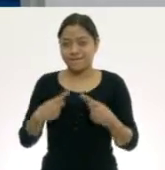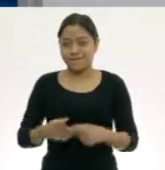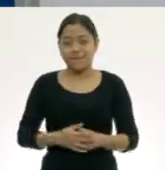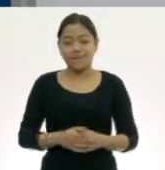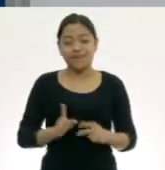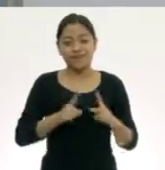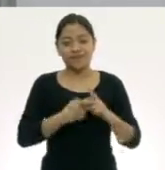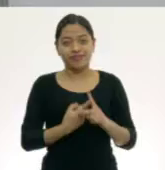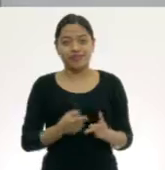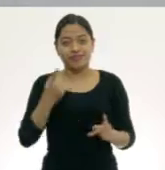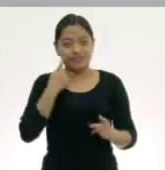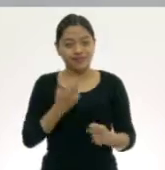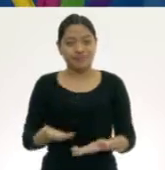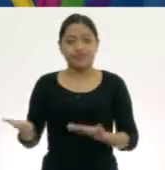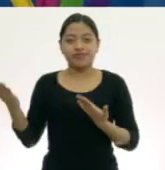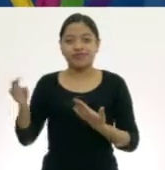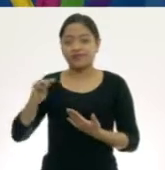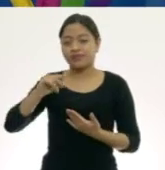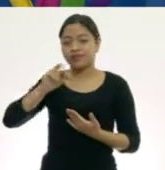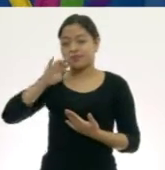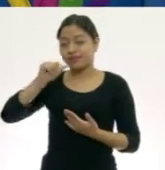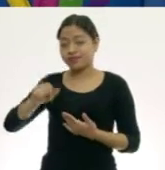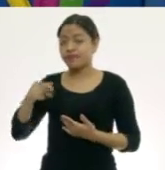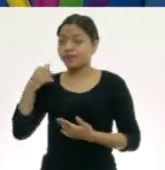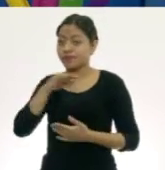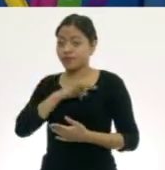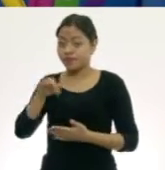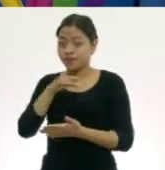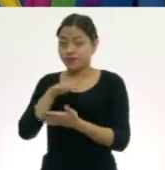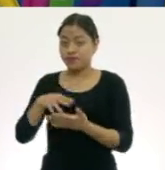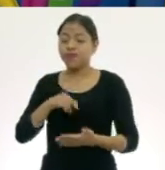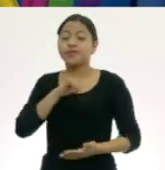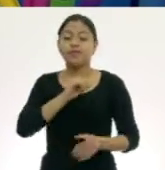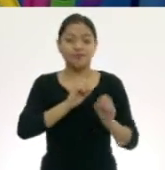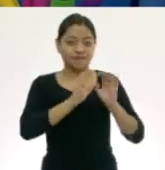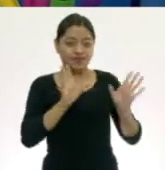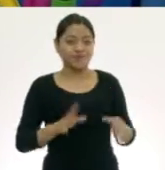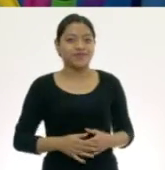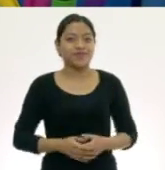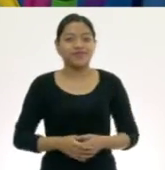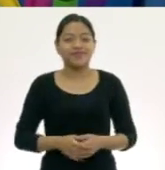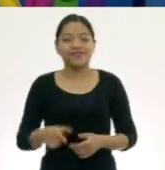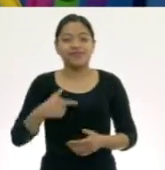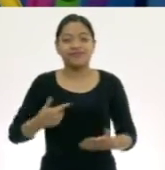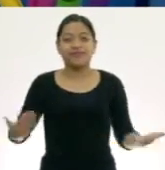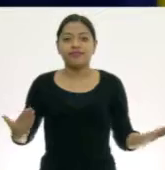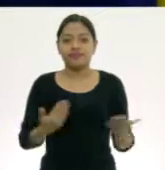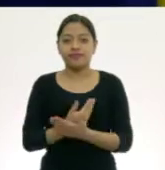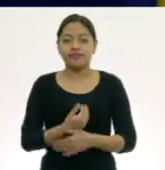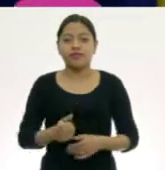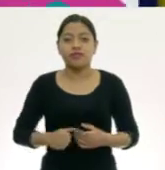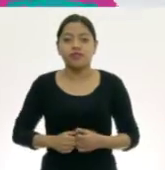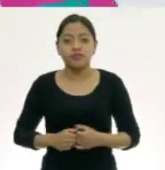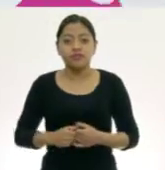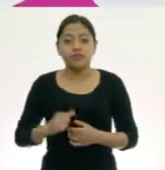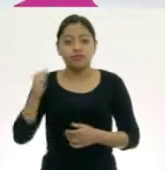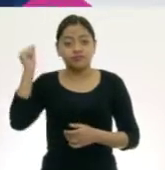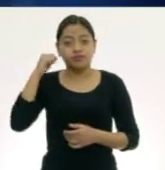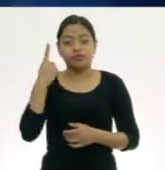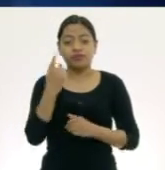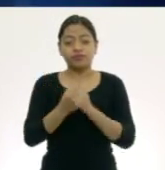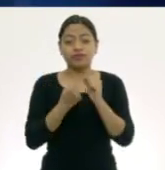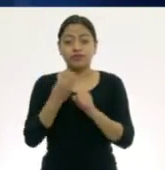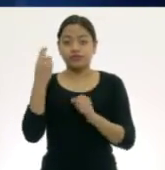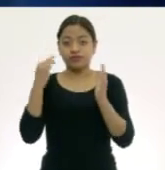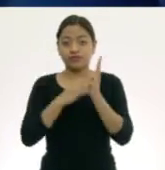con María. Muy bien. ¿Sí? ¿Nos lo quieres leer, por favor? Claro que sí. Dice, nací en abril del 2009, año en que